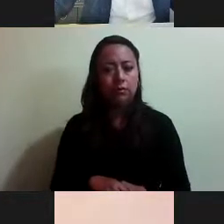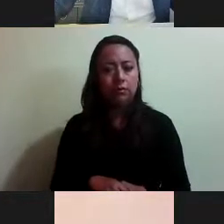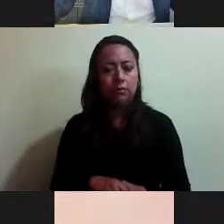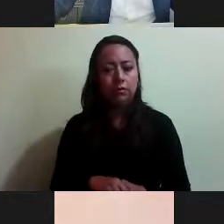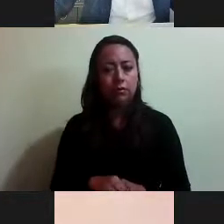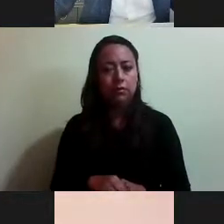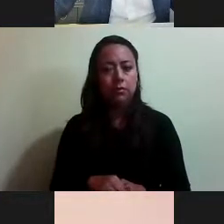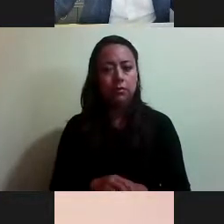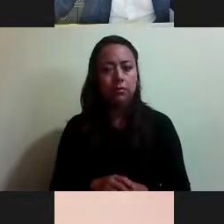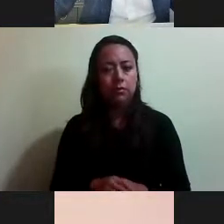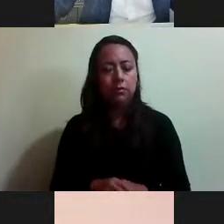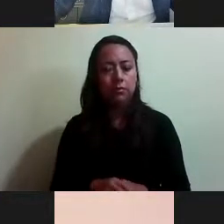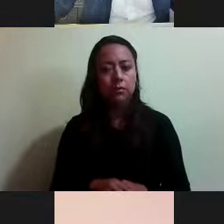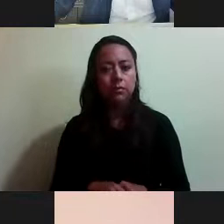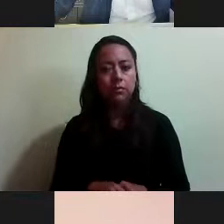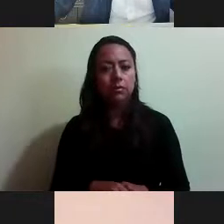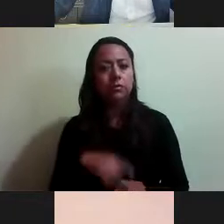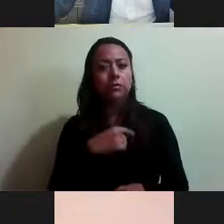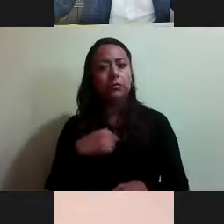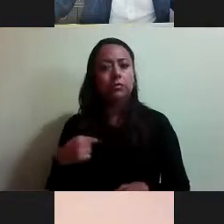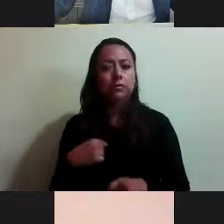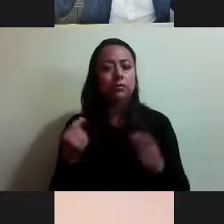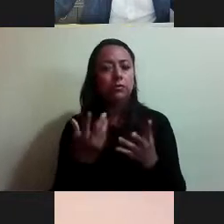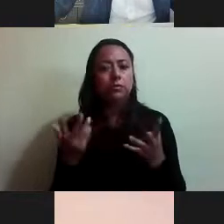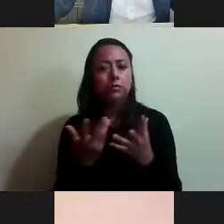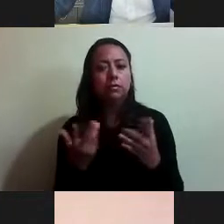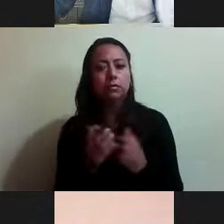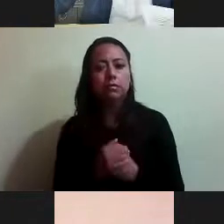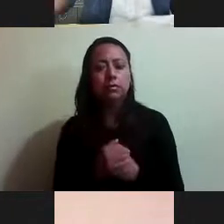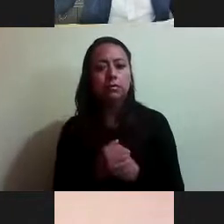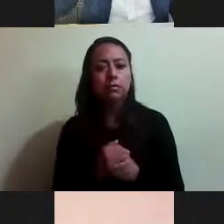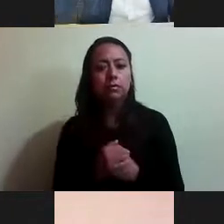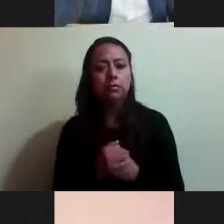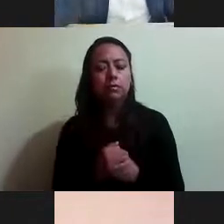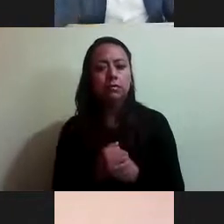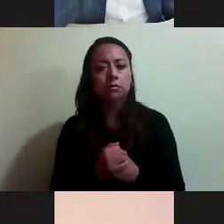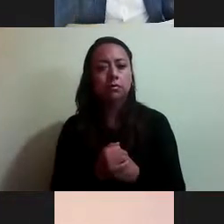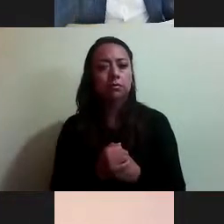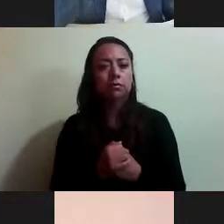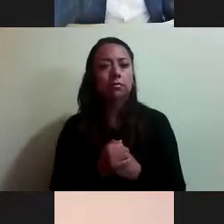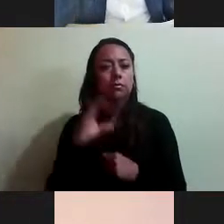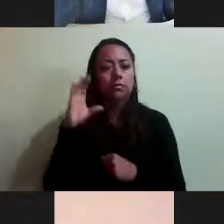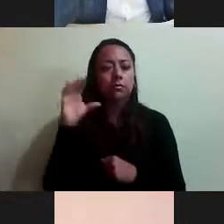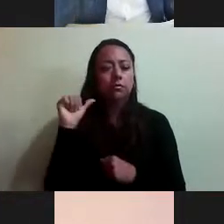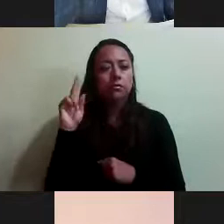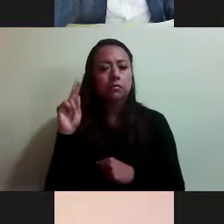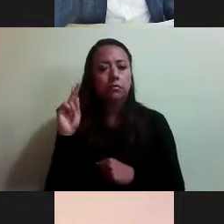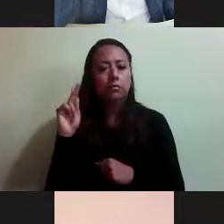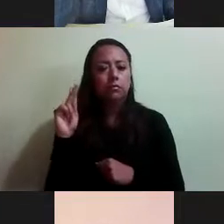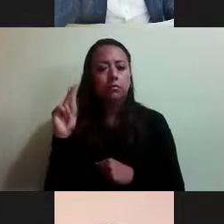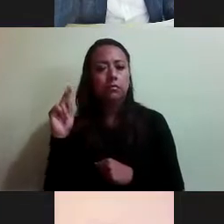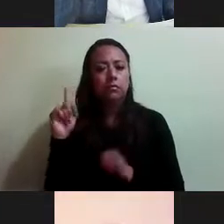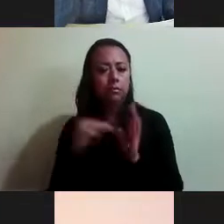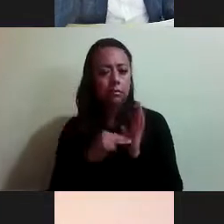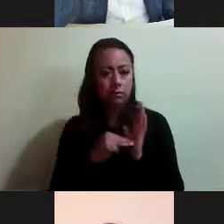y haremos una corrida del capítulo 1000 considerando todo lo que va a impactar para